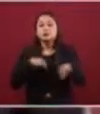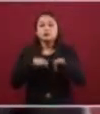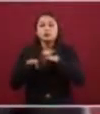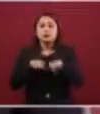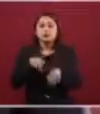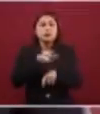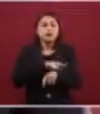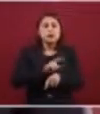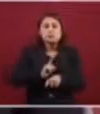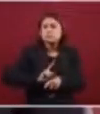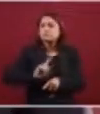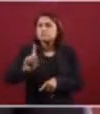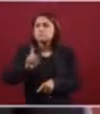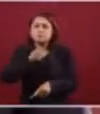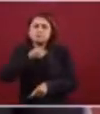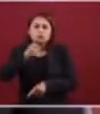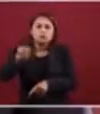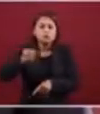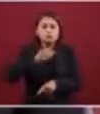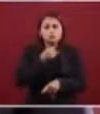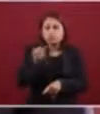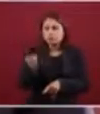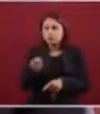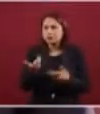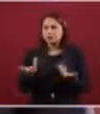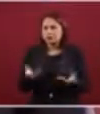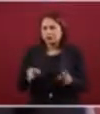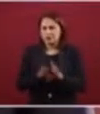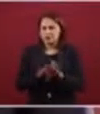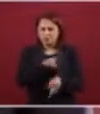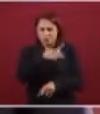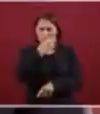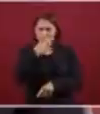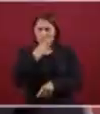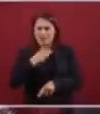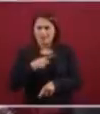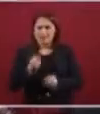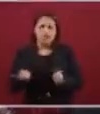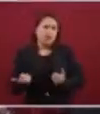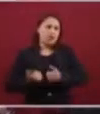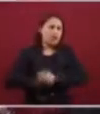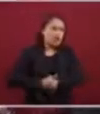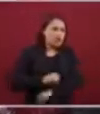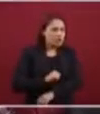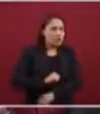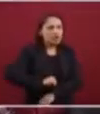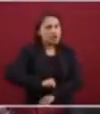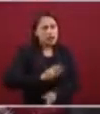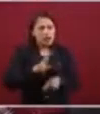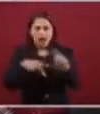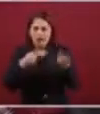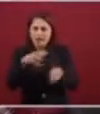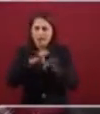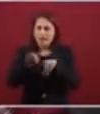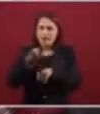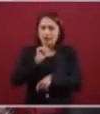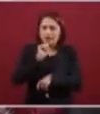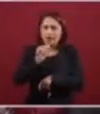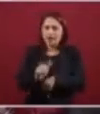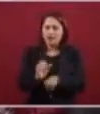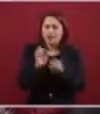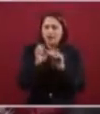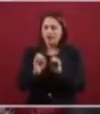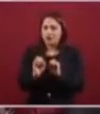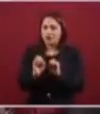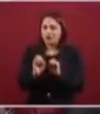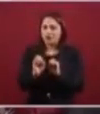reporteando, no se ajusta al perfil que hablas de aviadores o que no asistía a la redacción.